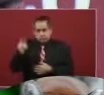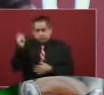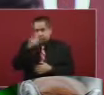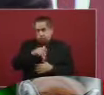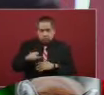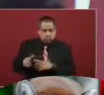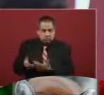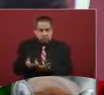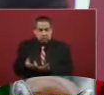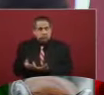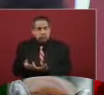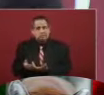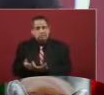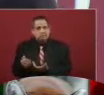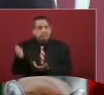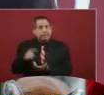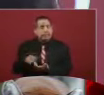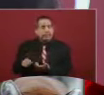completamente